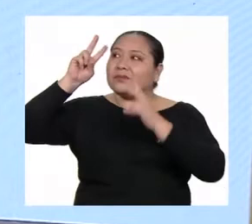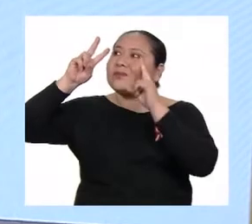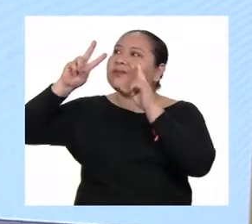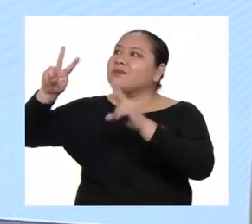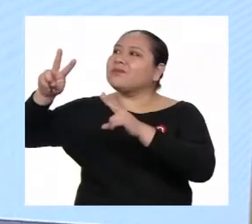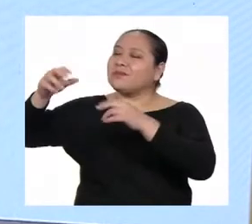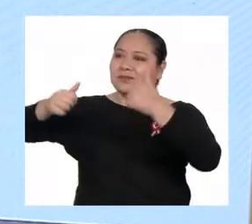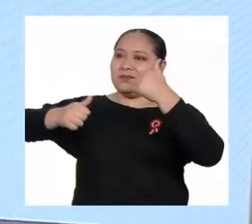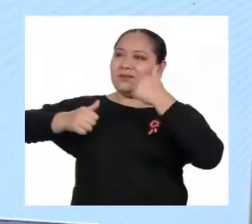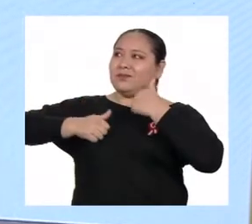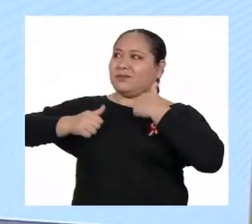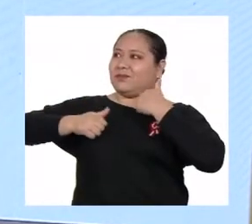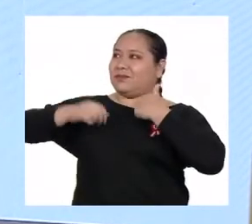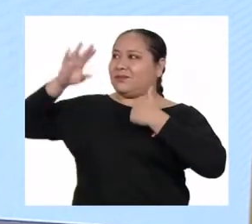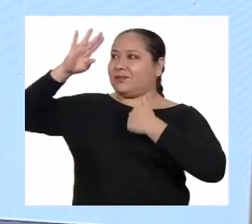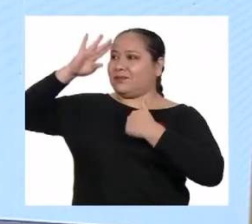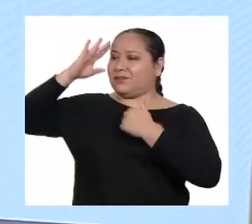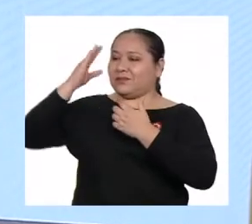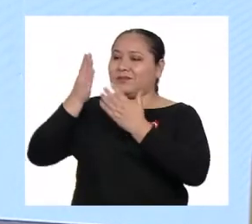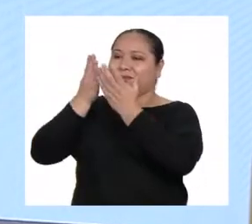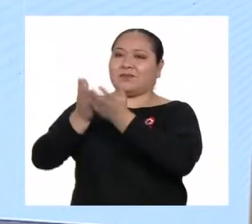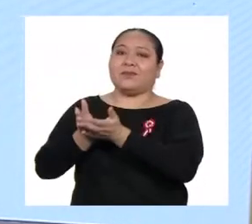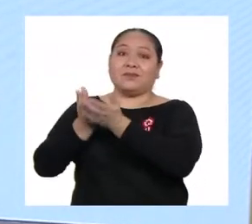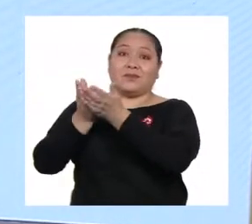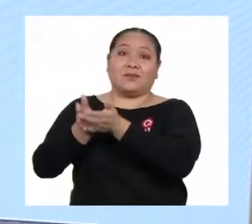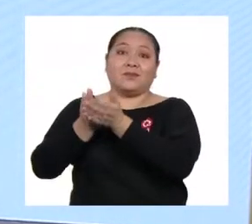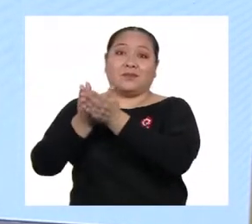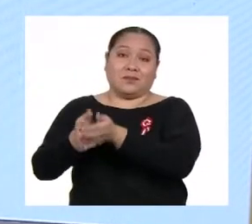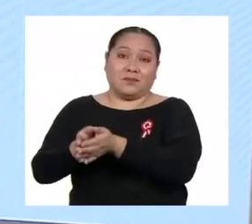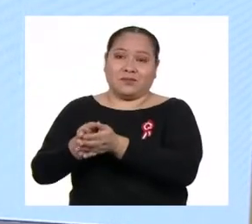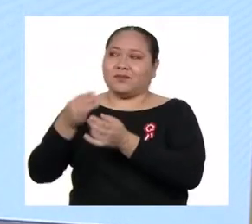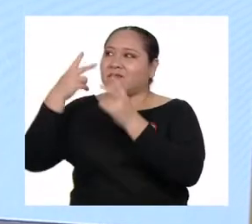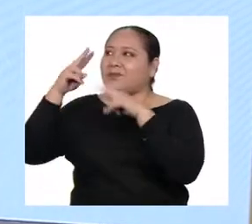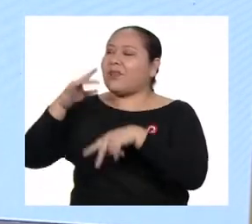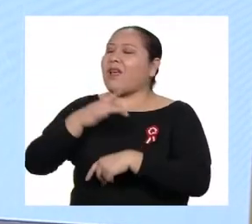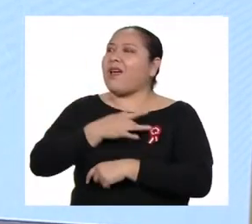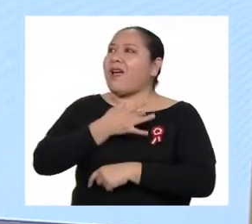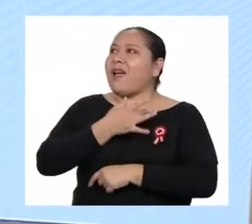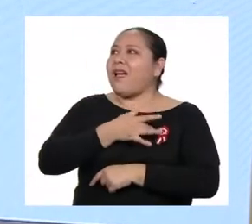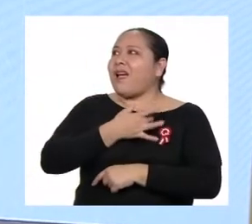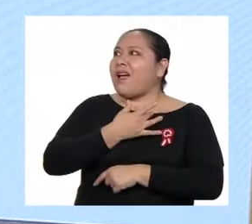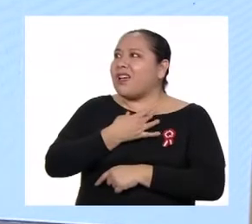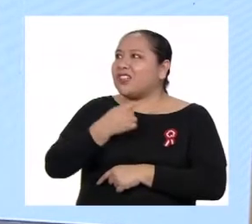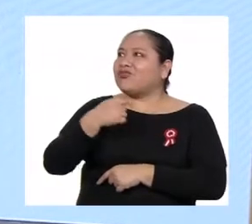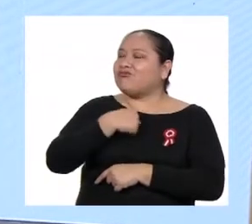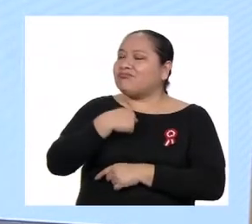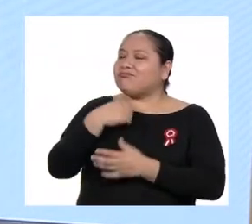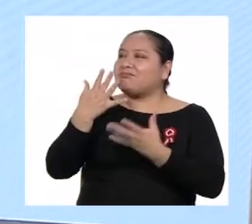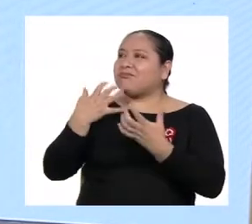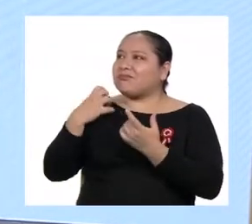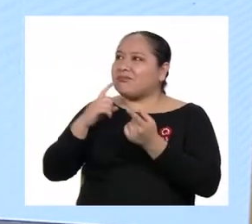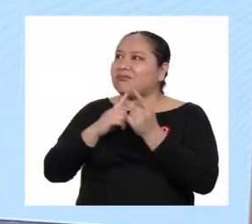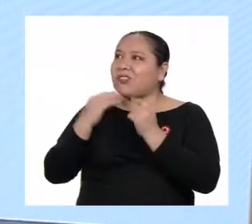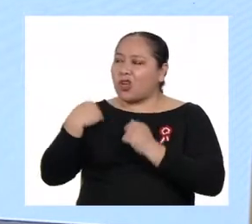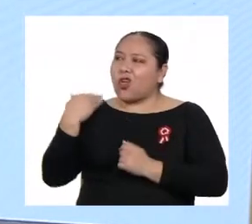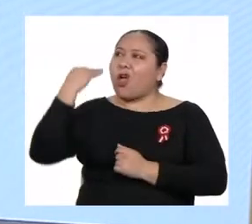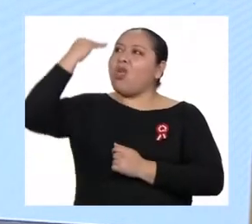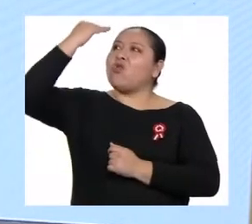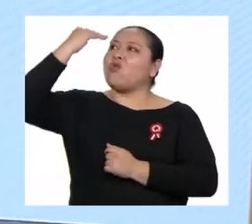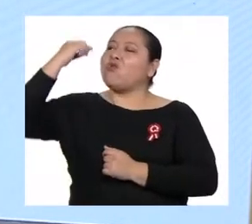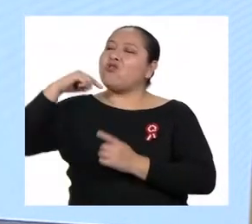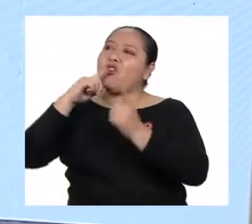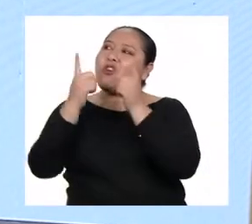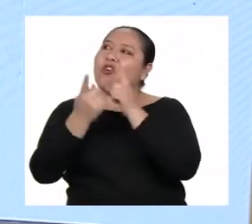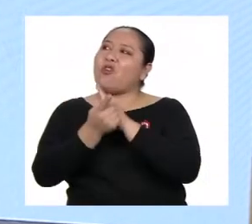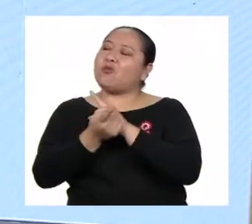que iban en los vapores fluviales y que, al verlos, sentía que quería ser militar cuando llegara adulto.